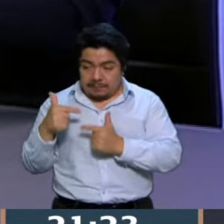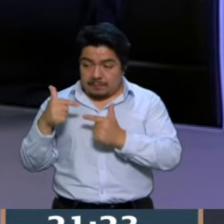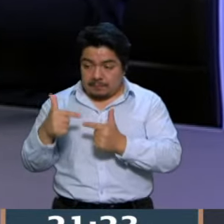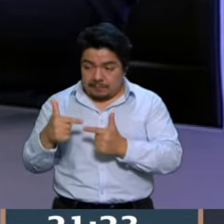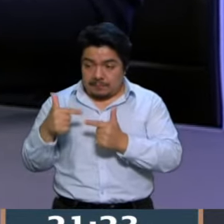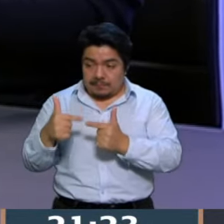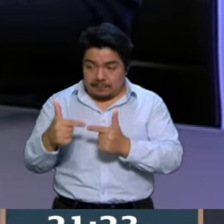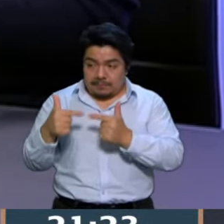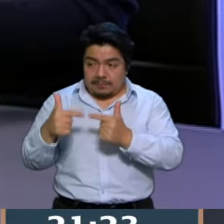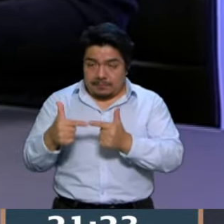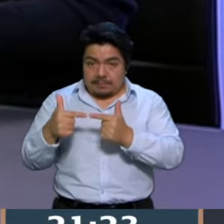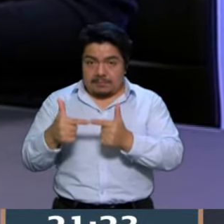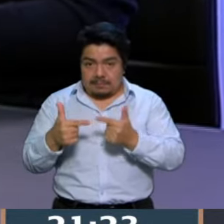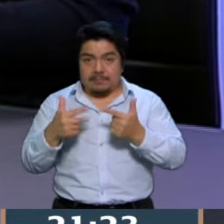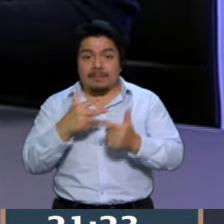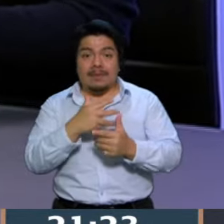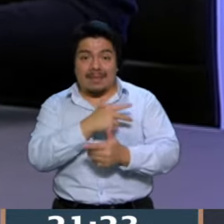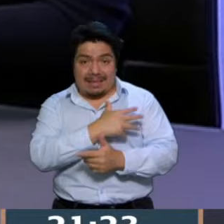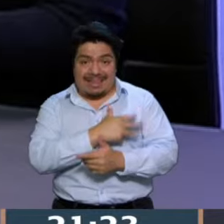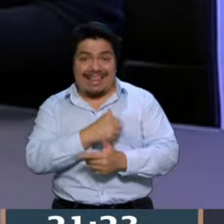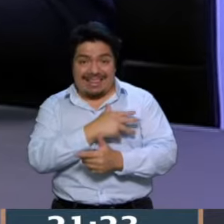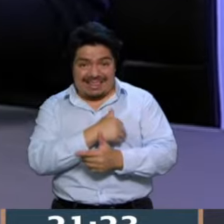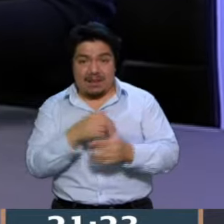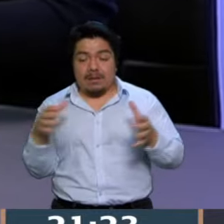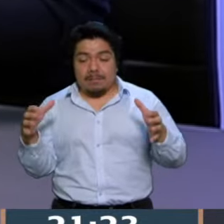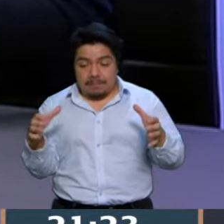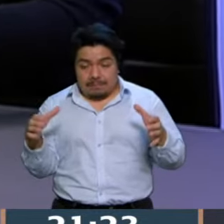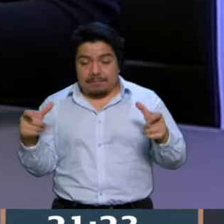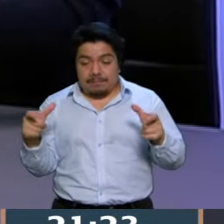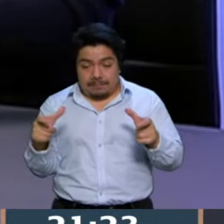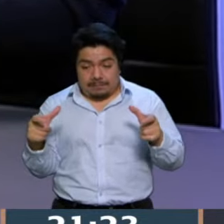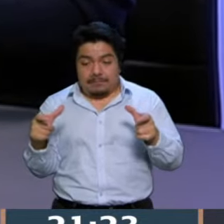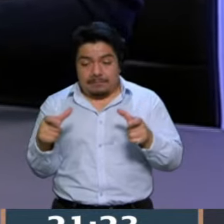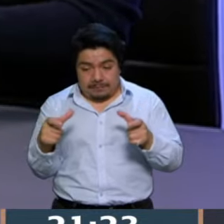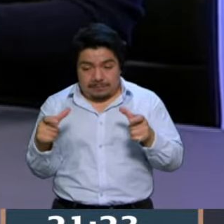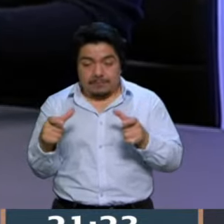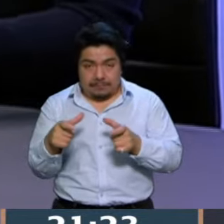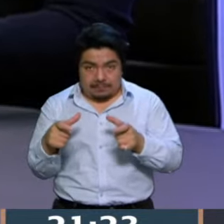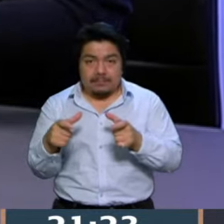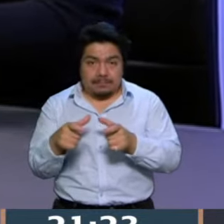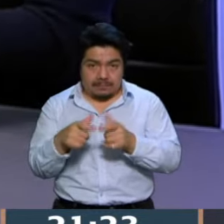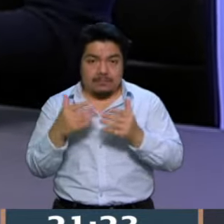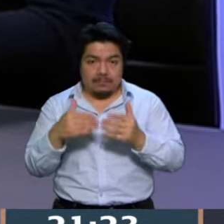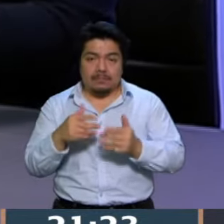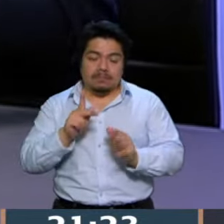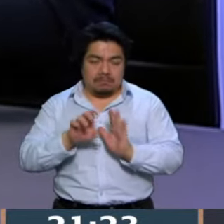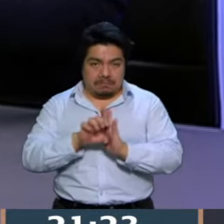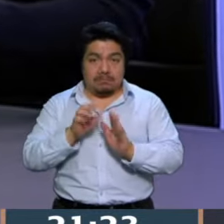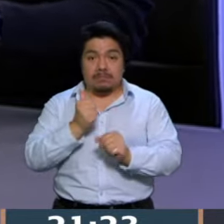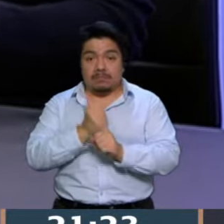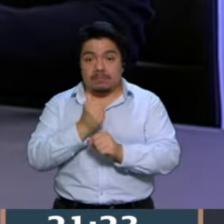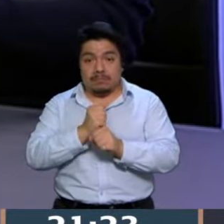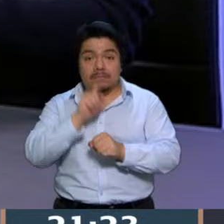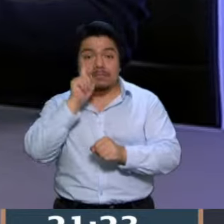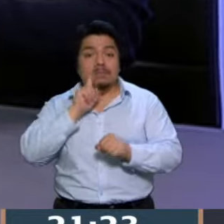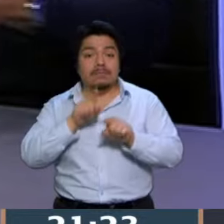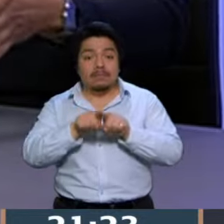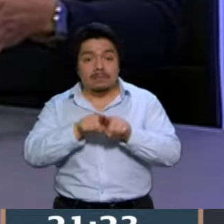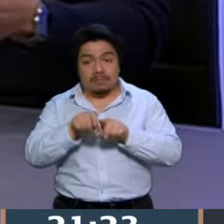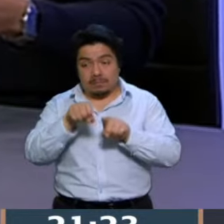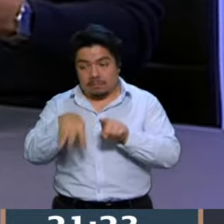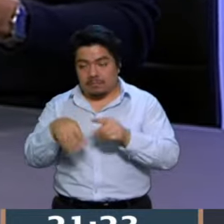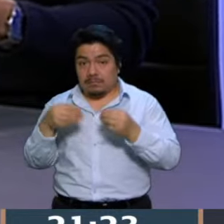reduciéndose el número de hijos que tienen pues los matrimonios, las parejas, en fin. Es decir, las antes mis abuelas, por ejemplo, las hermanas de mi abuela tenían muchos